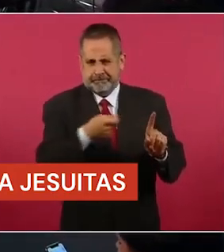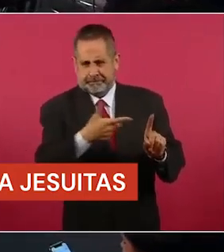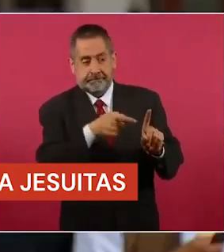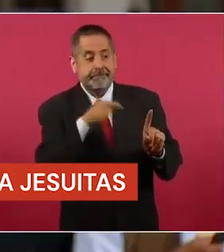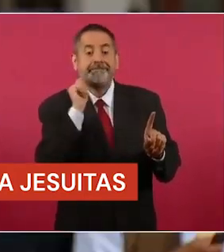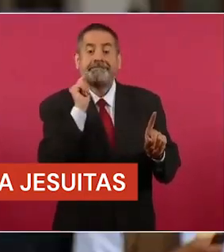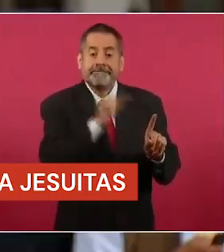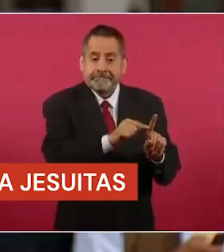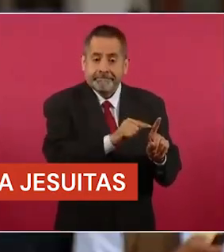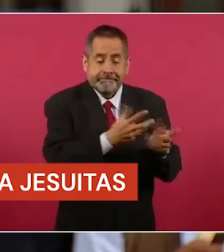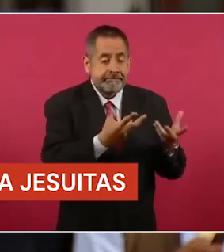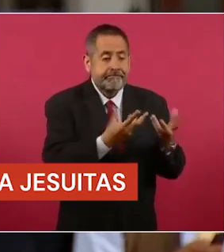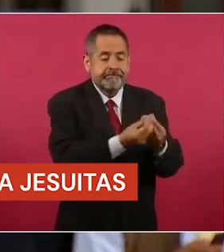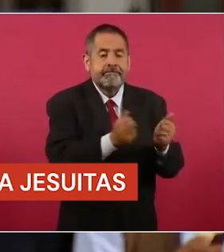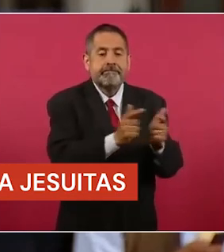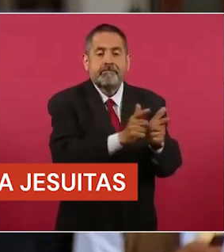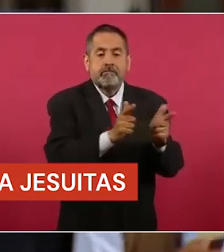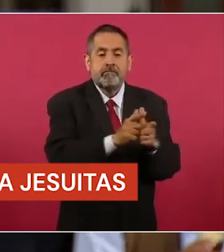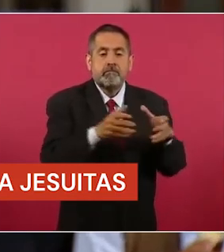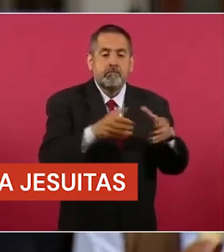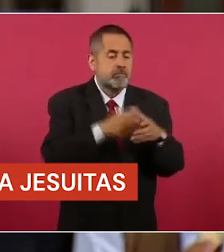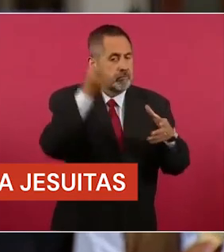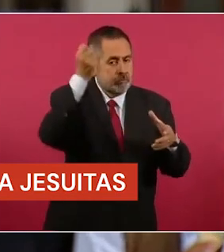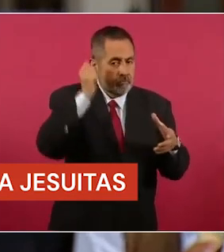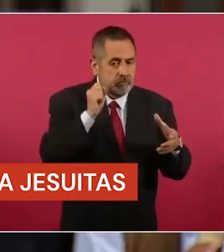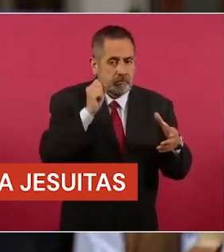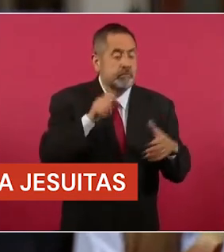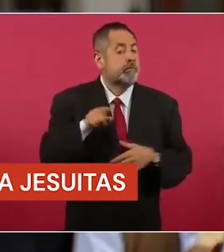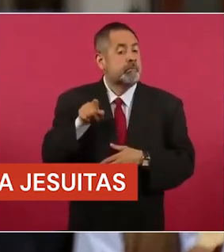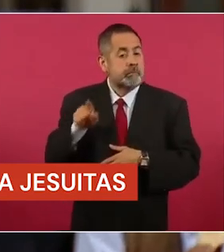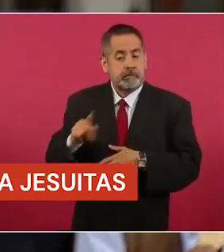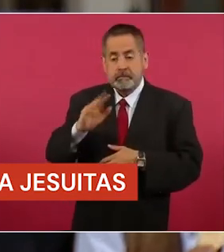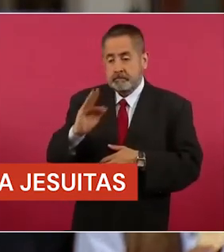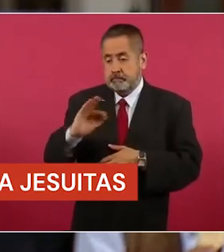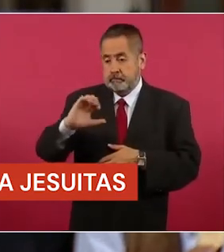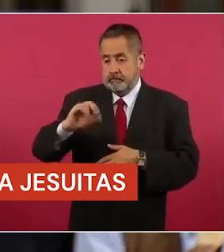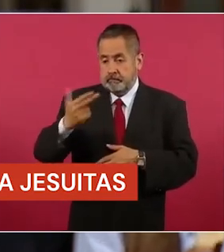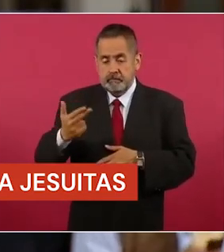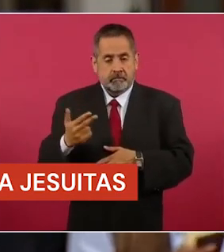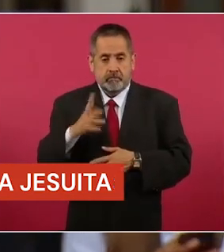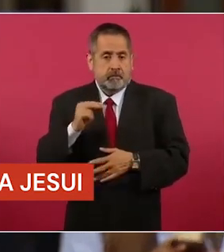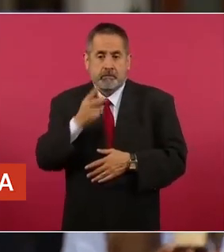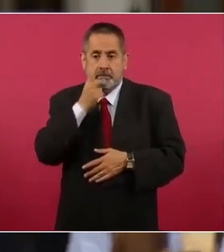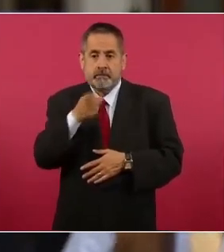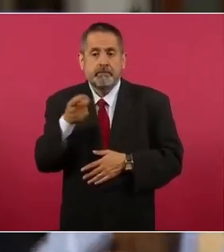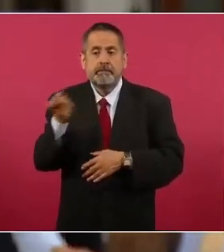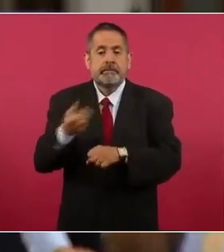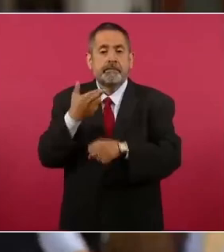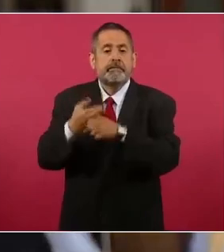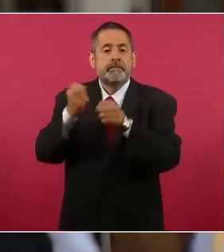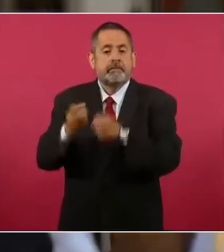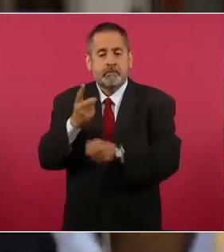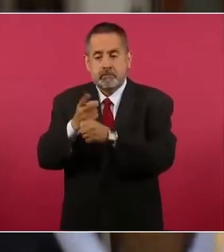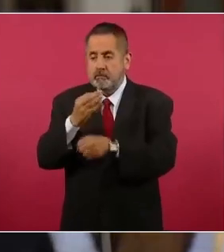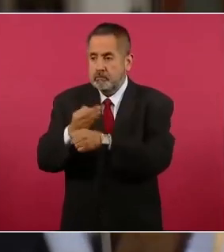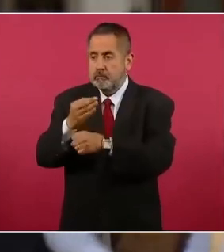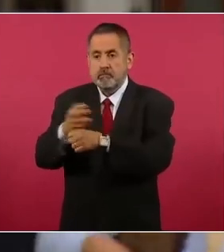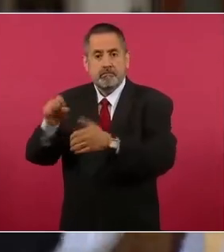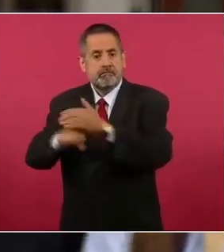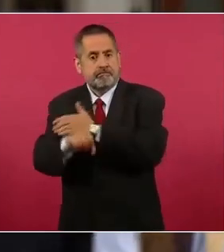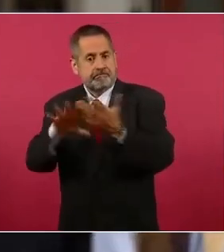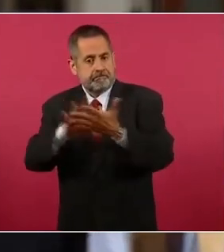o es de una célula del cártel de Sinaloa. Calderón no menciona que su secretario de seguridad está preso en Estados